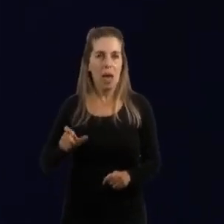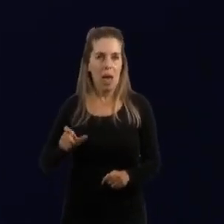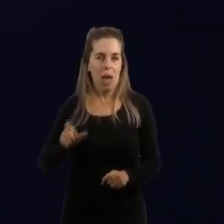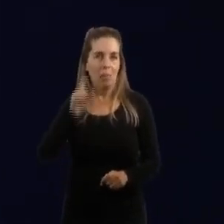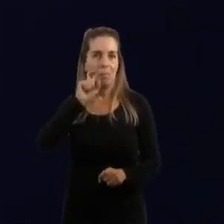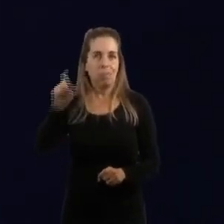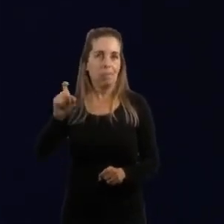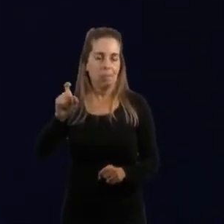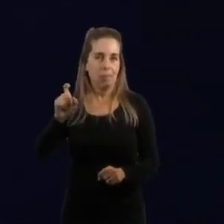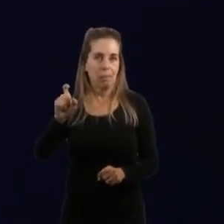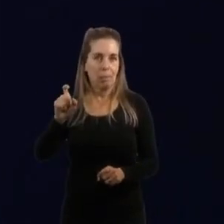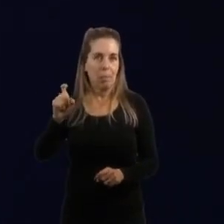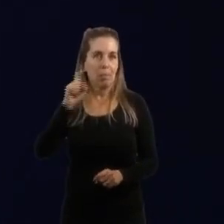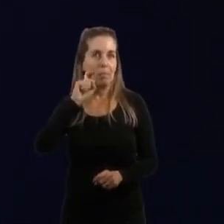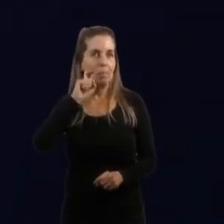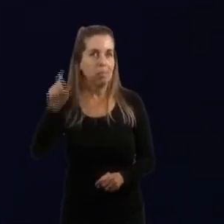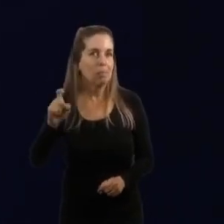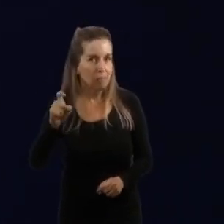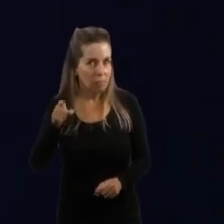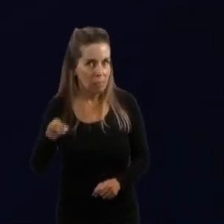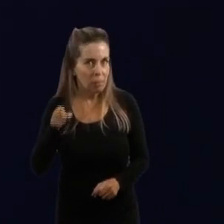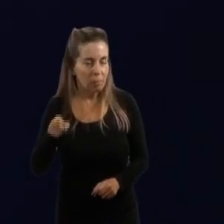más sagrado que tal vez